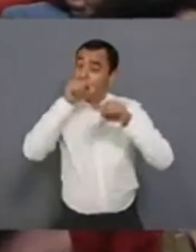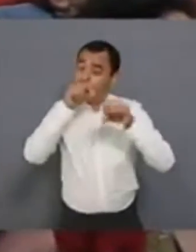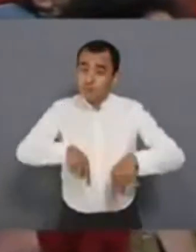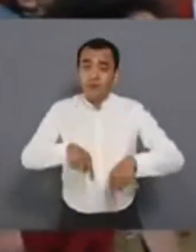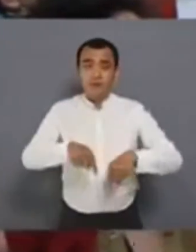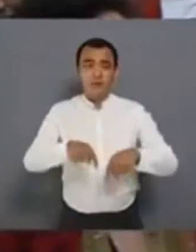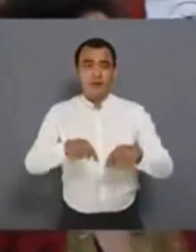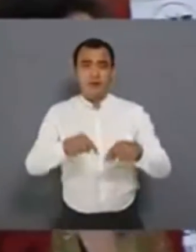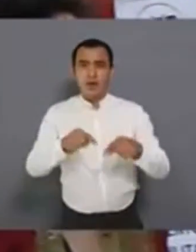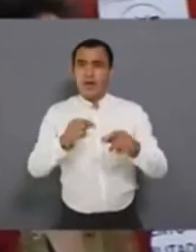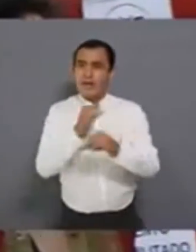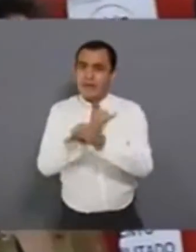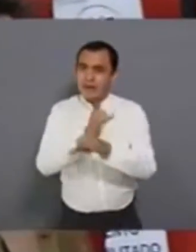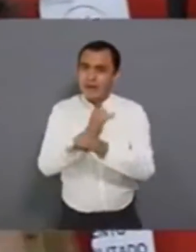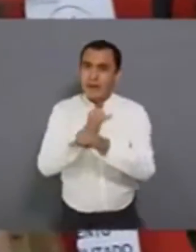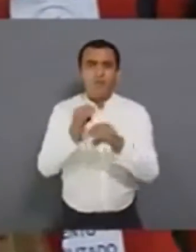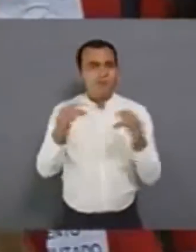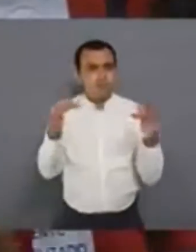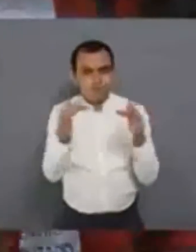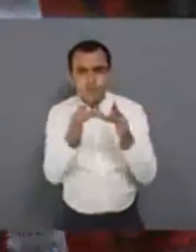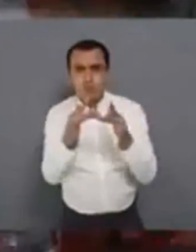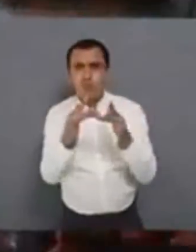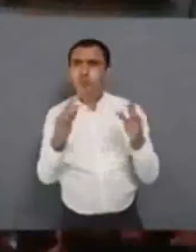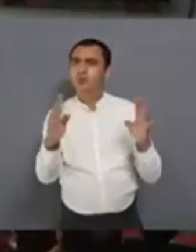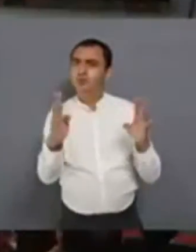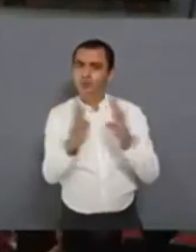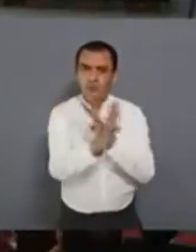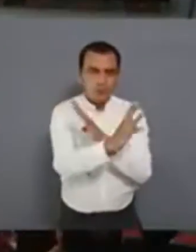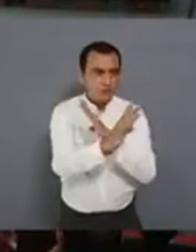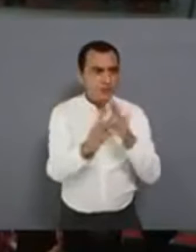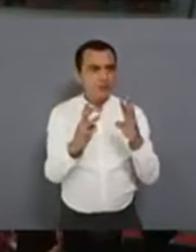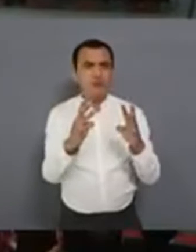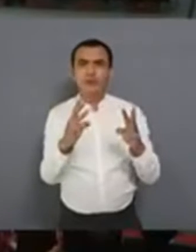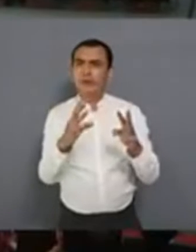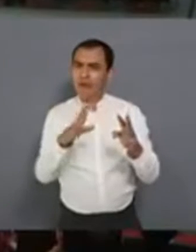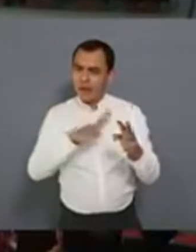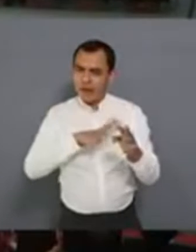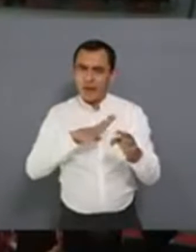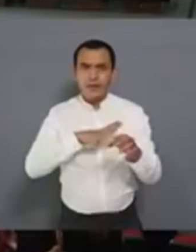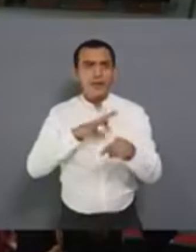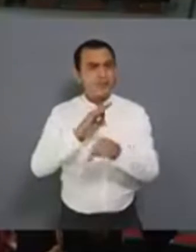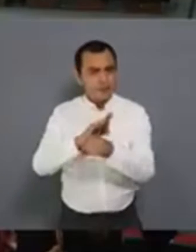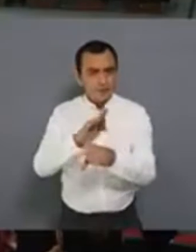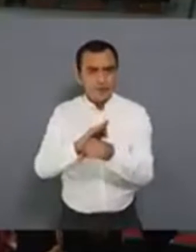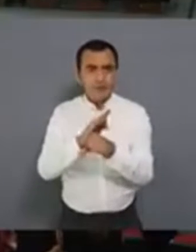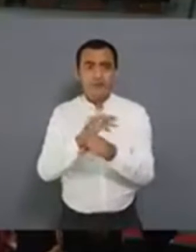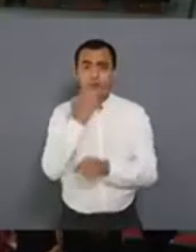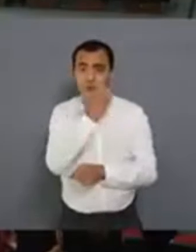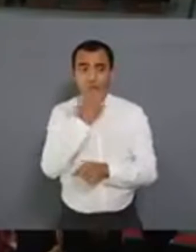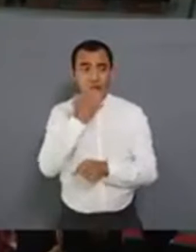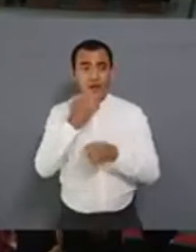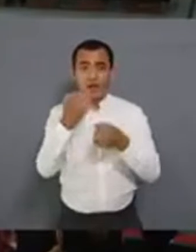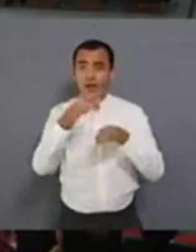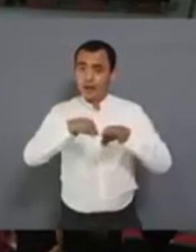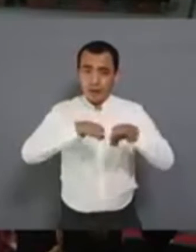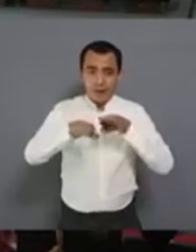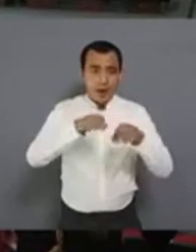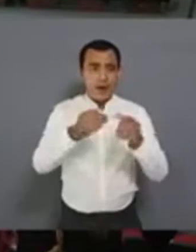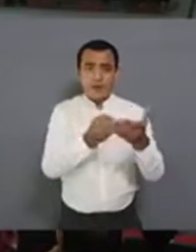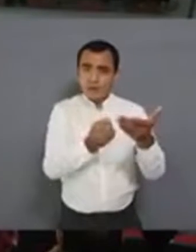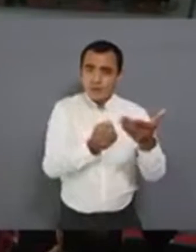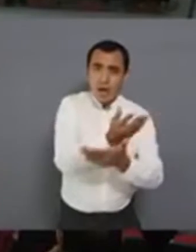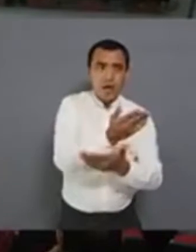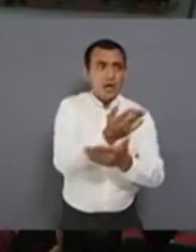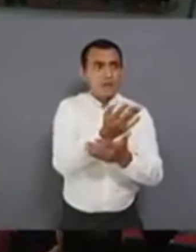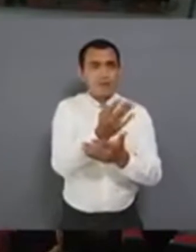mejore la conectividad, que sea más fácil llegar a las escuelas, que sea más fácil llegar a los trabajos, que sea más